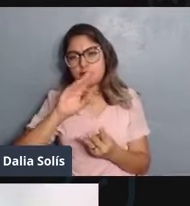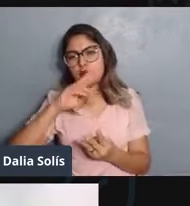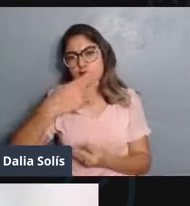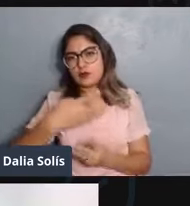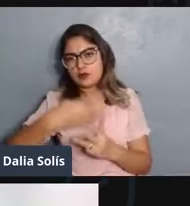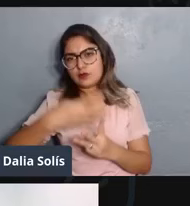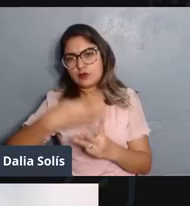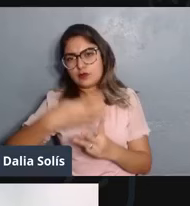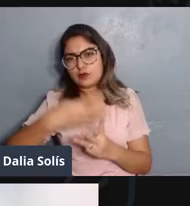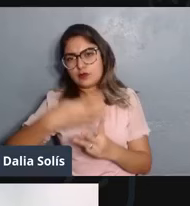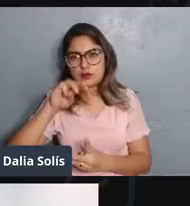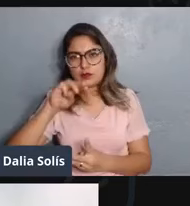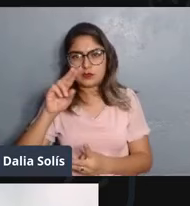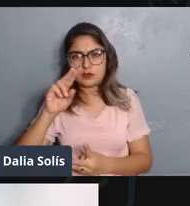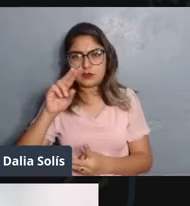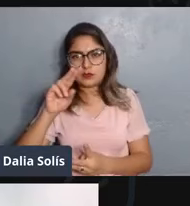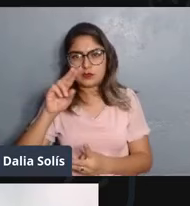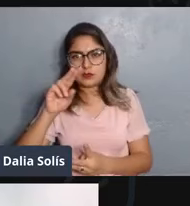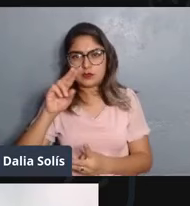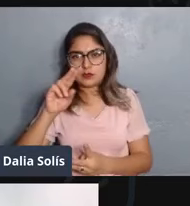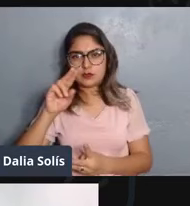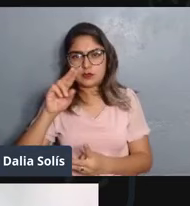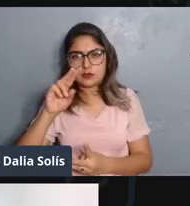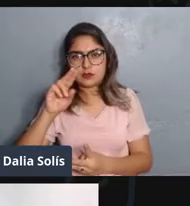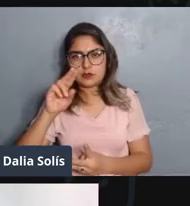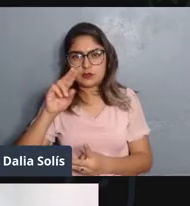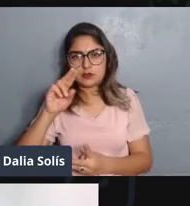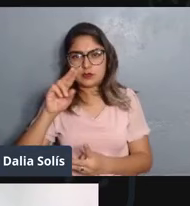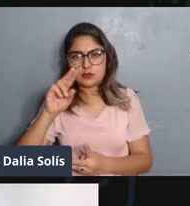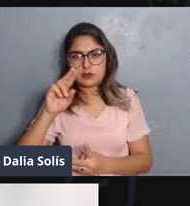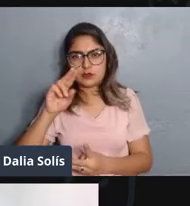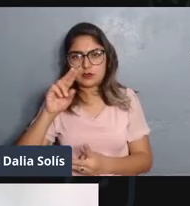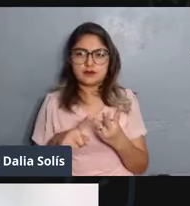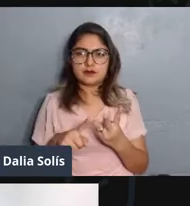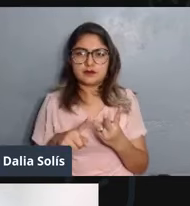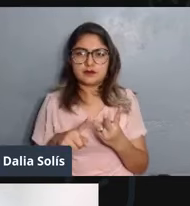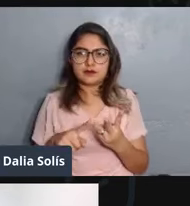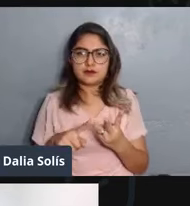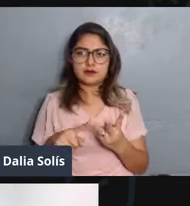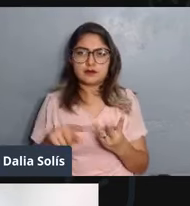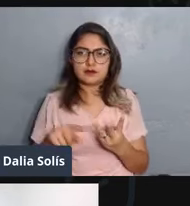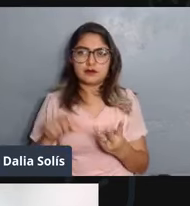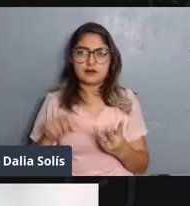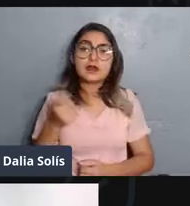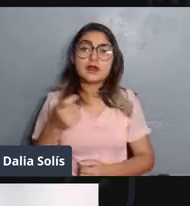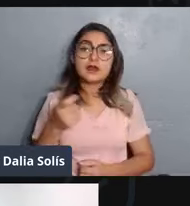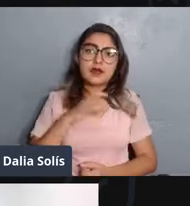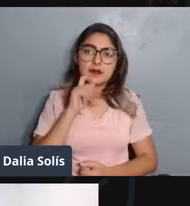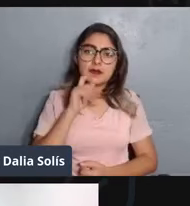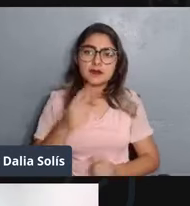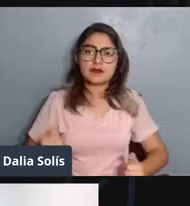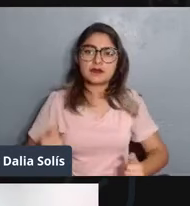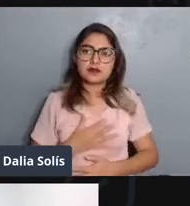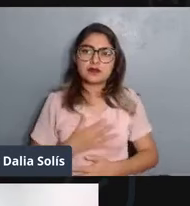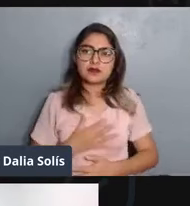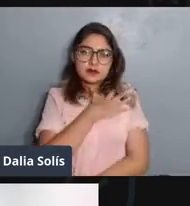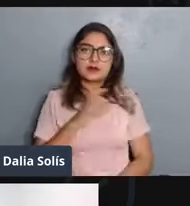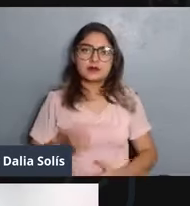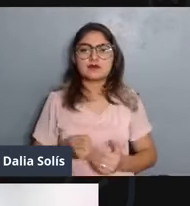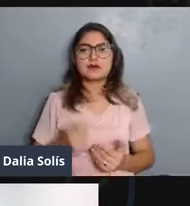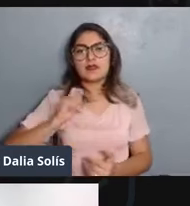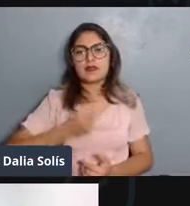el erotismo, el placer, la intimidad y la reproducción. Es la sexualidad, hay que recordar que se vivencia y